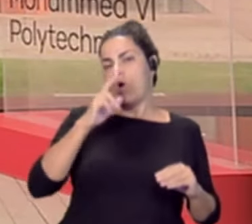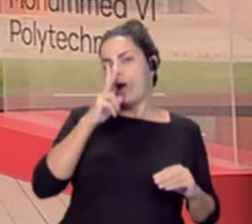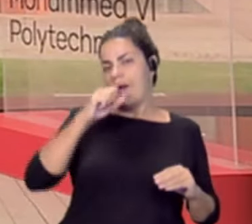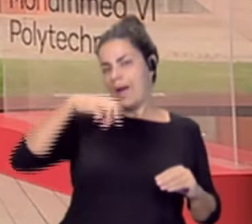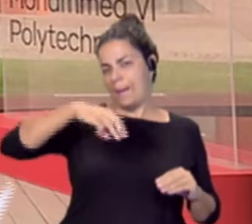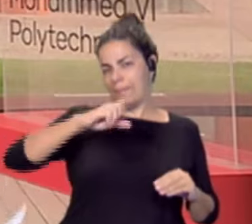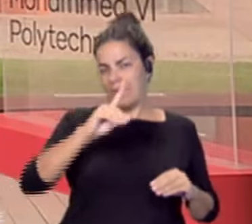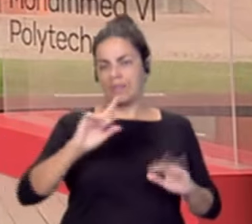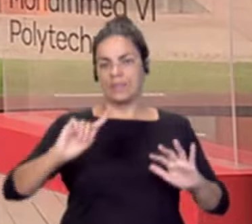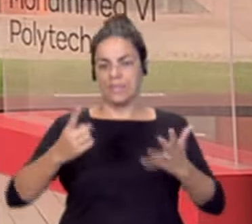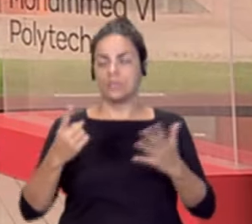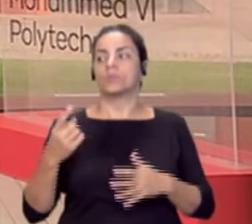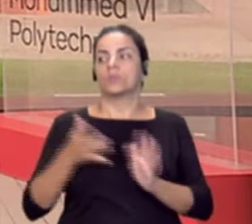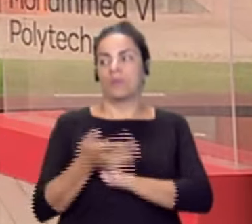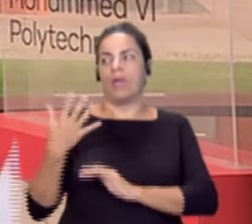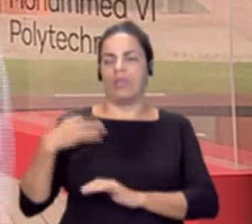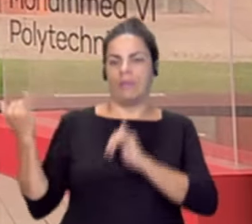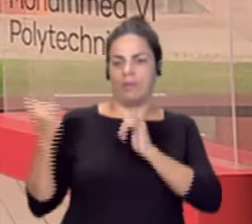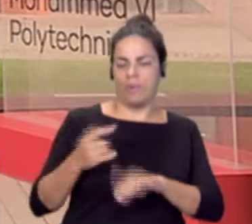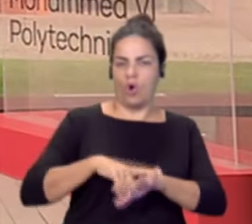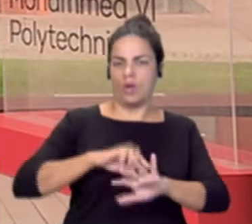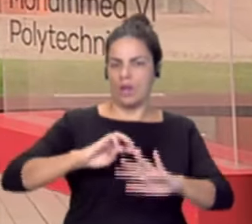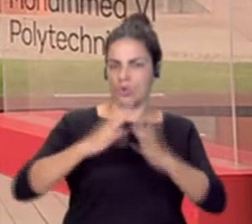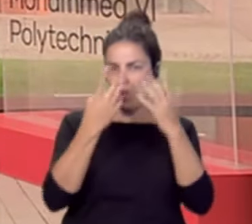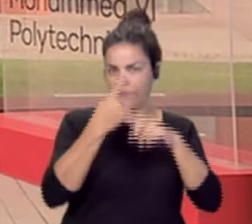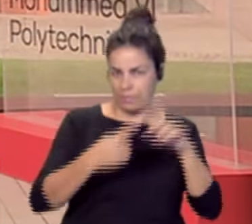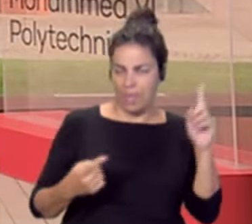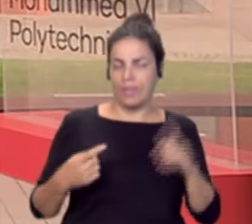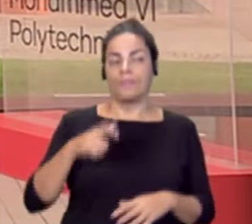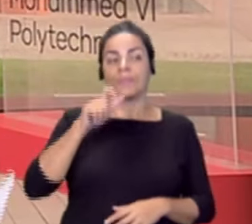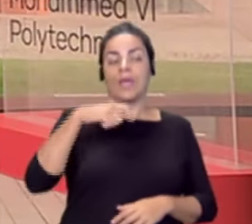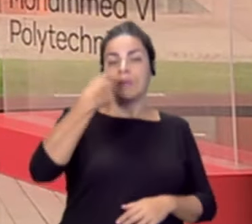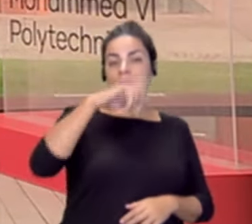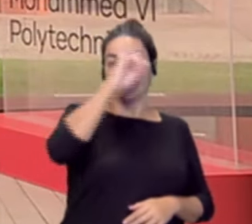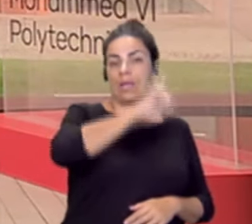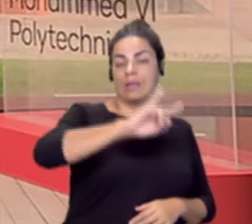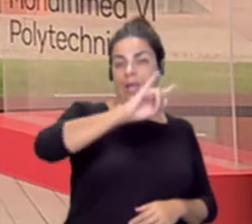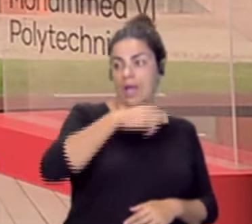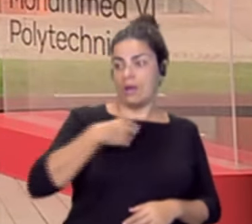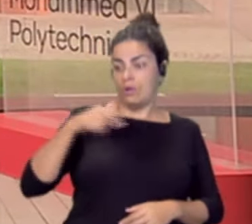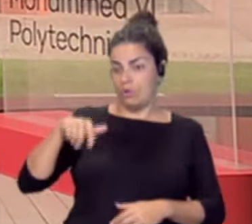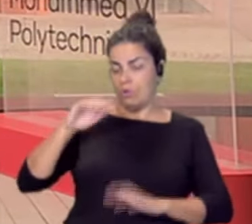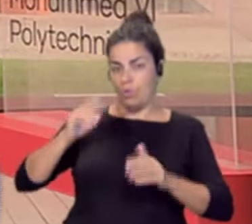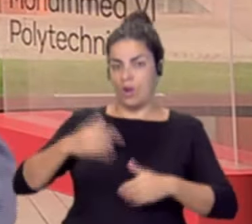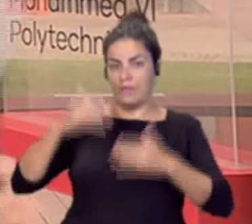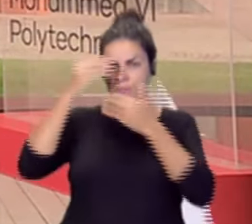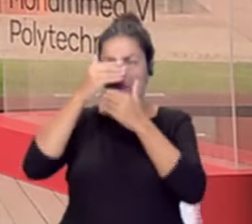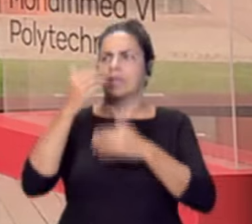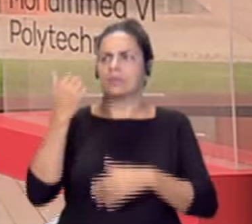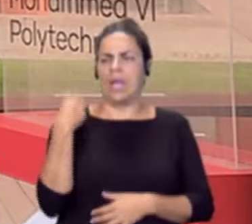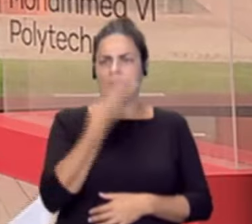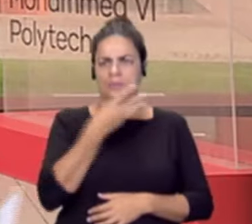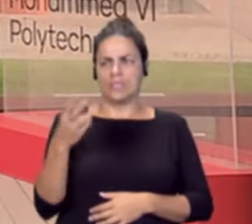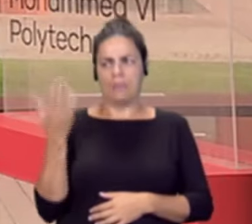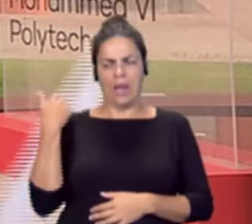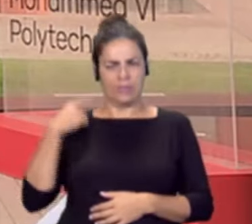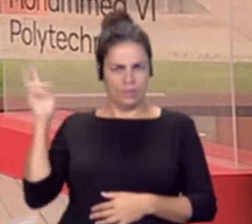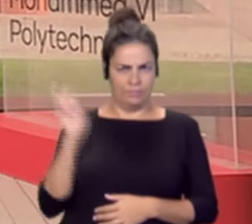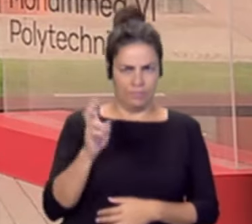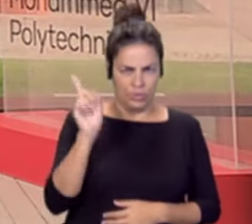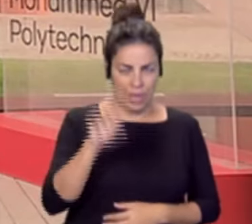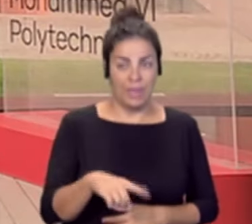las 9:30. El presidente canario vuelve a tierras marroquíes casi 3 semanas después de estar en Rabat. Sí, en esa visita en la que